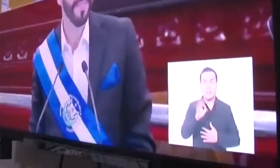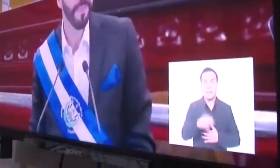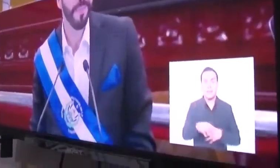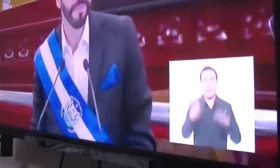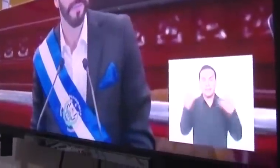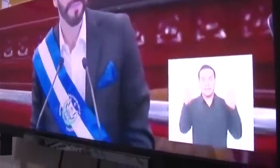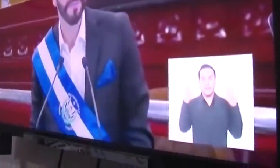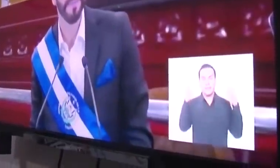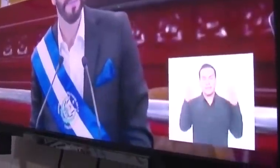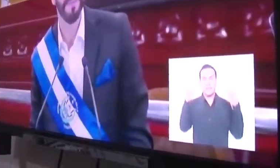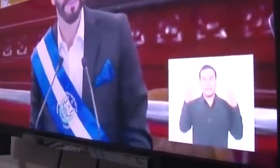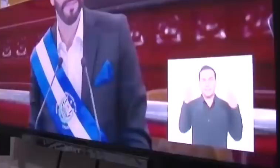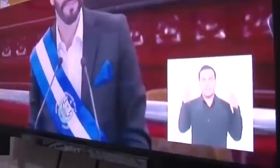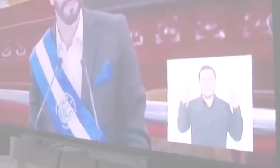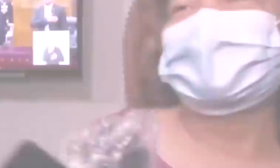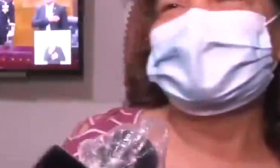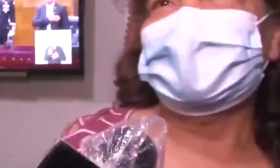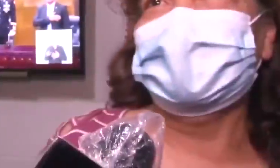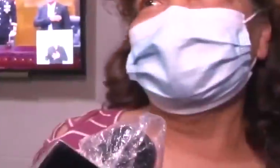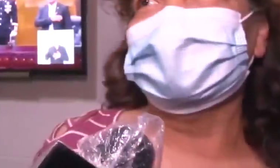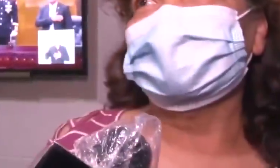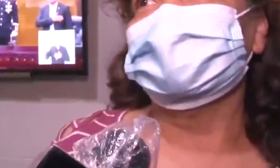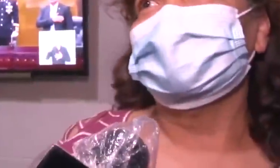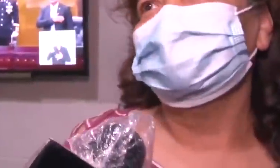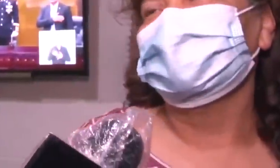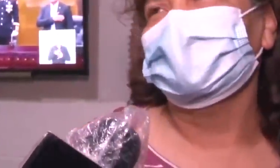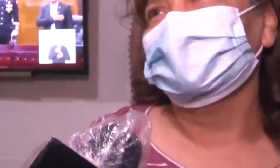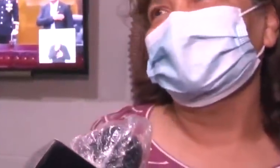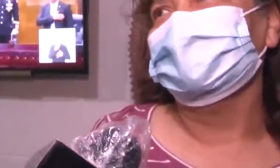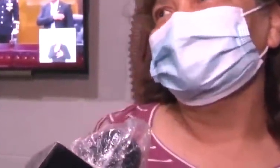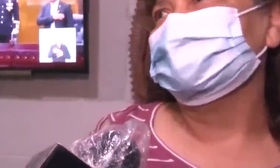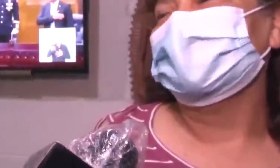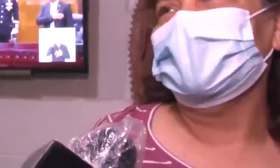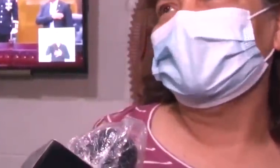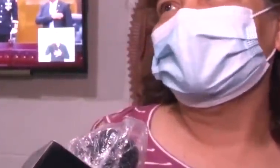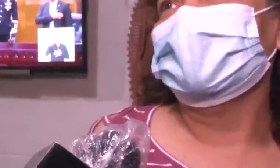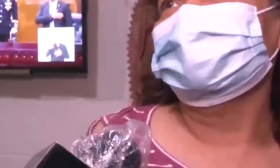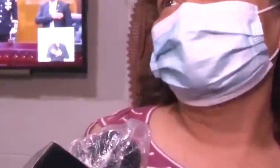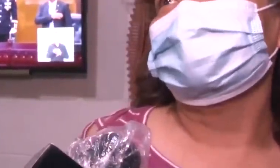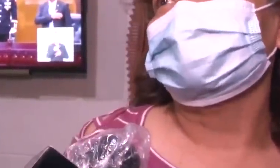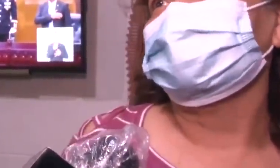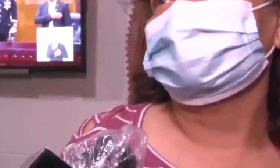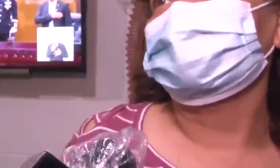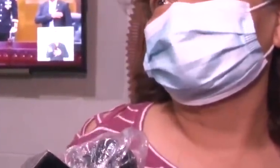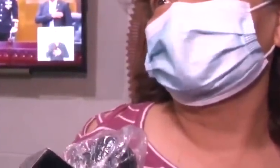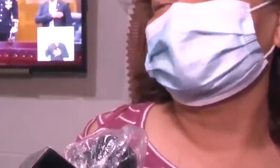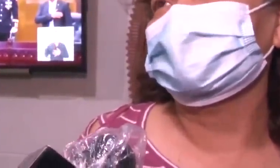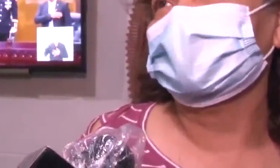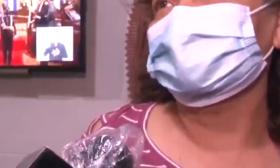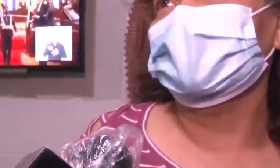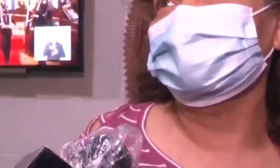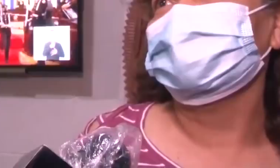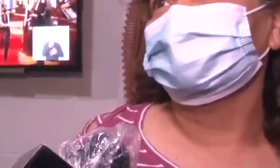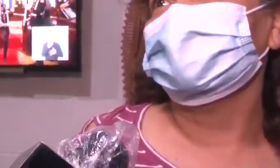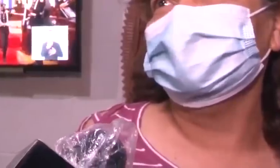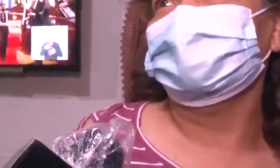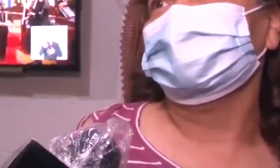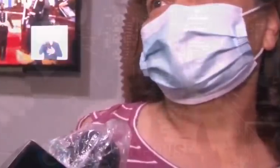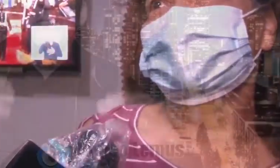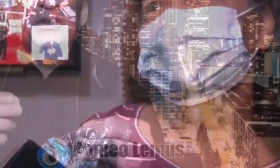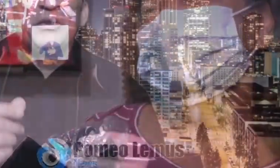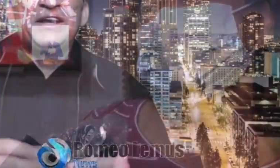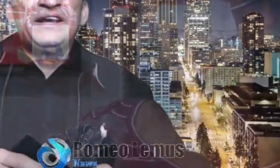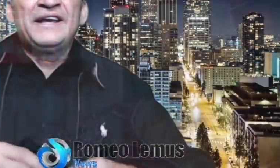mantengan las transformaciones históricas claro que sí porque antes nada de eso de lo que está haciendo es de